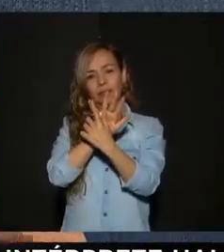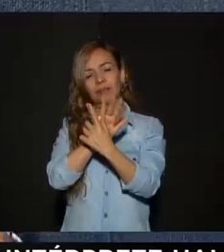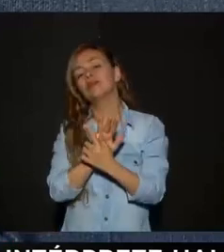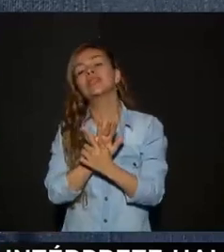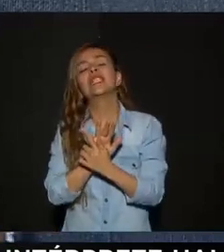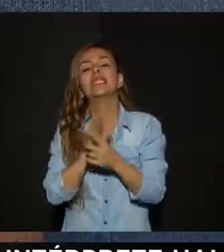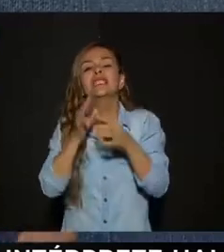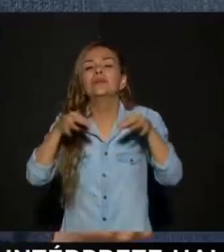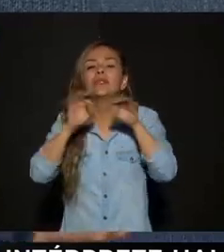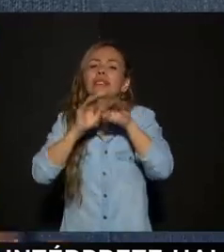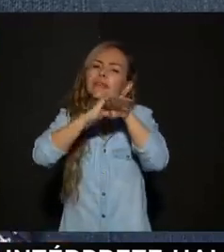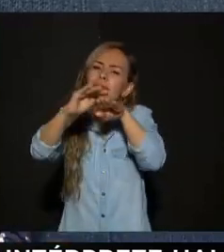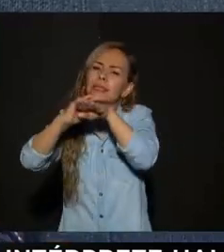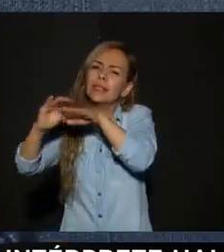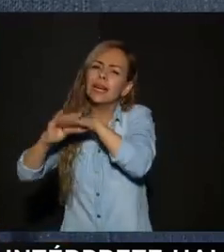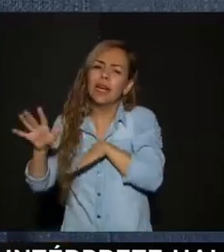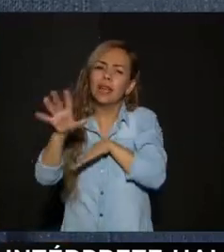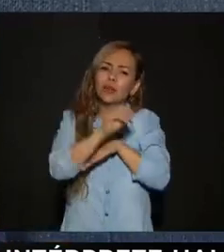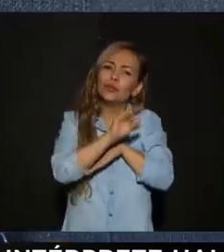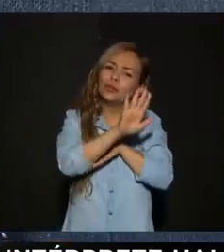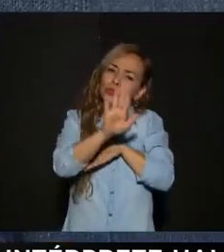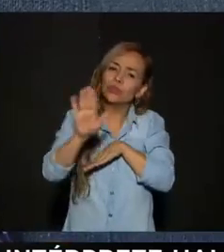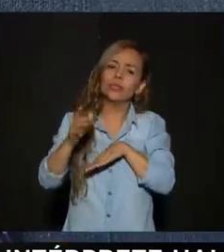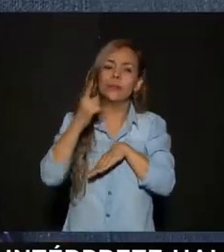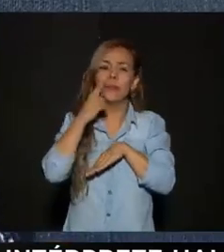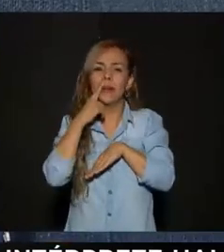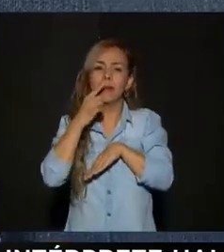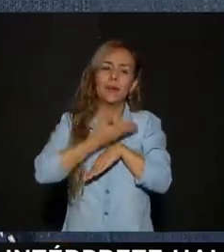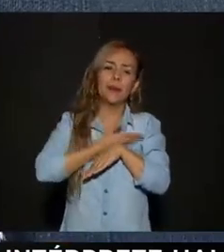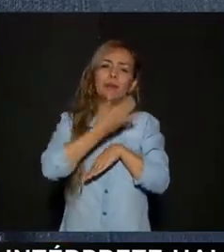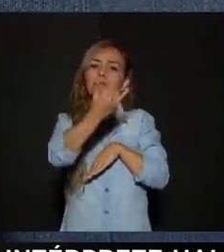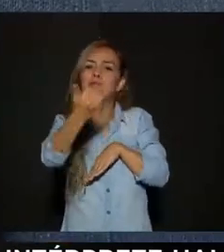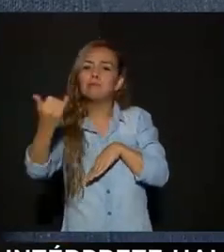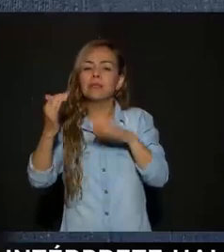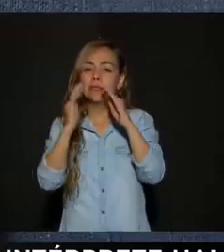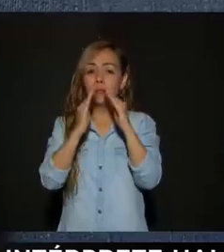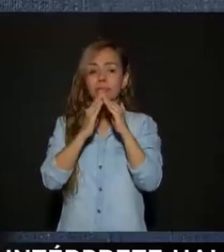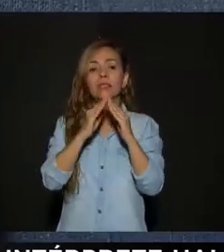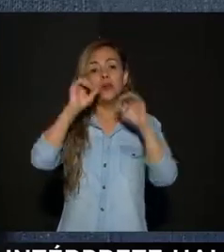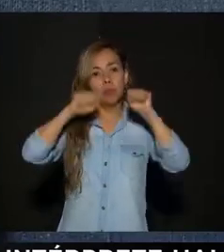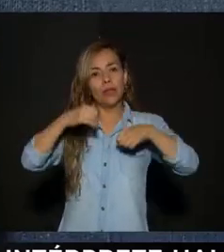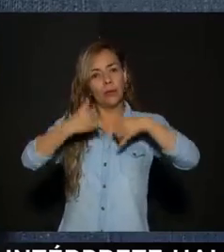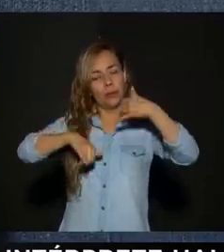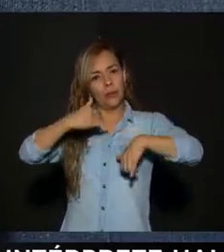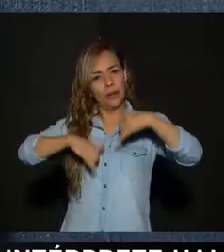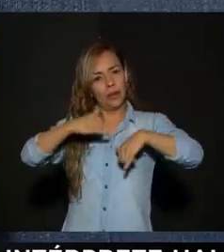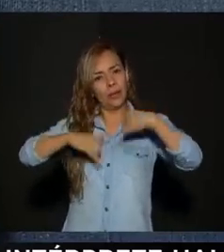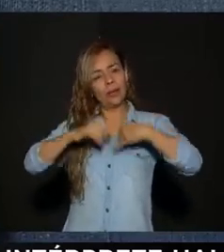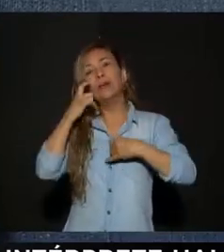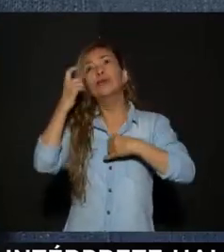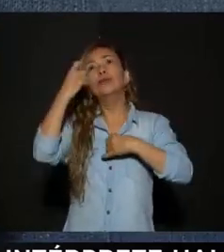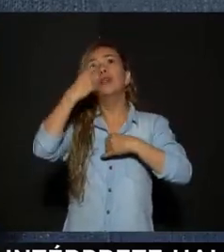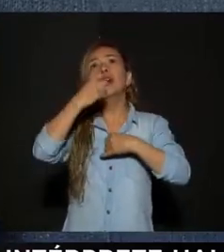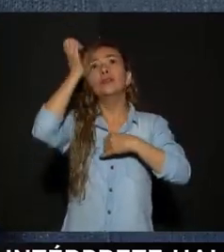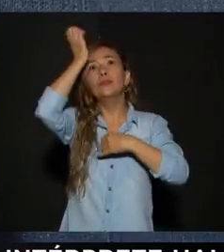los cuidadores, para los profesores, incluso para los papás en casa que tal vez se puedan poner a jugar a buscar asteroides con